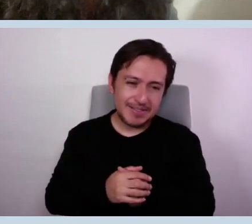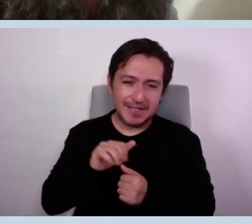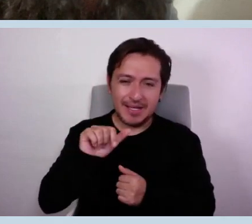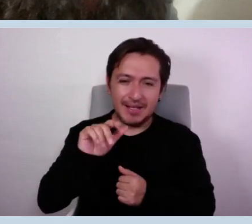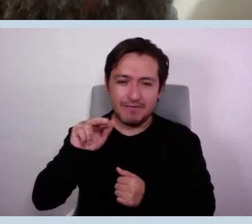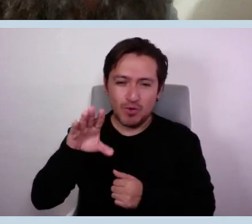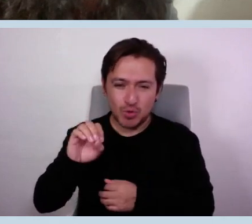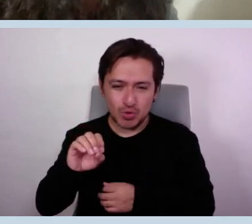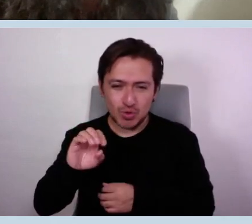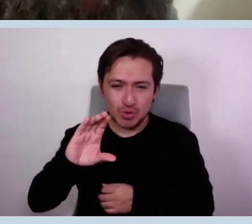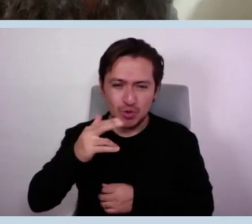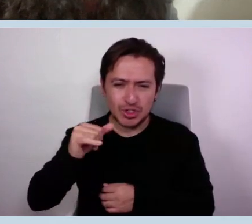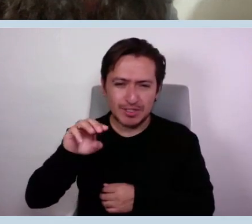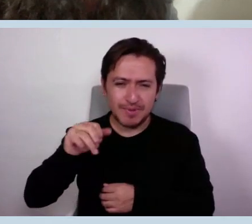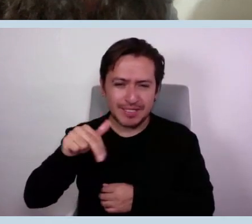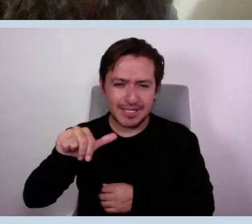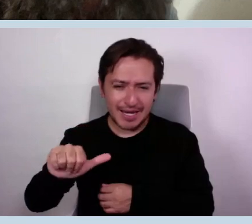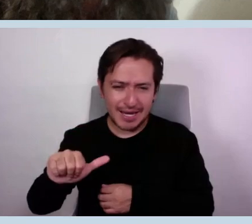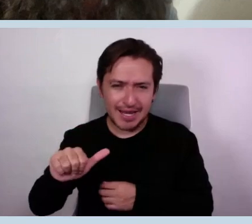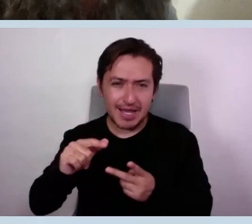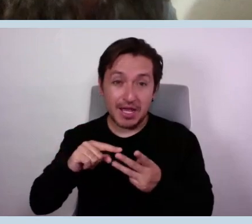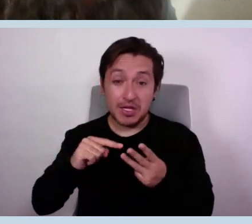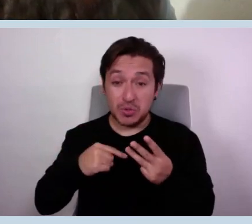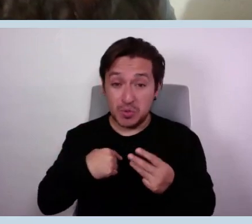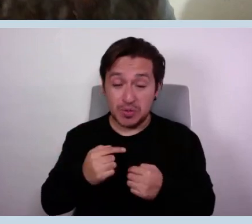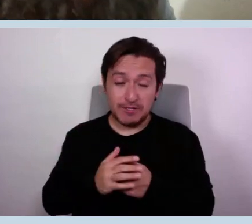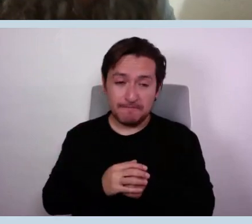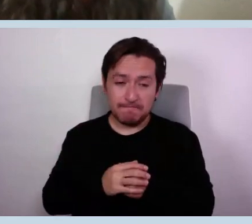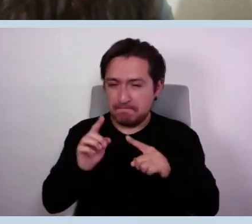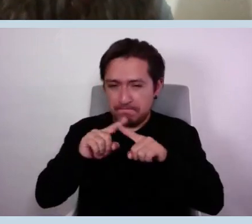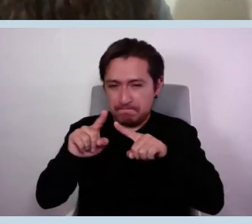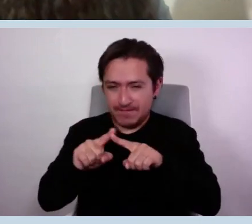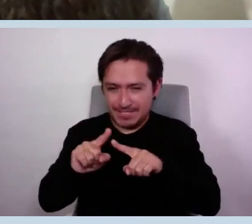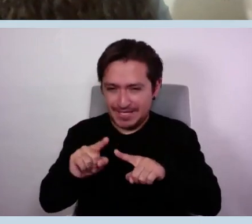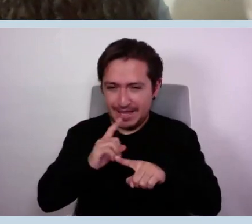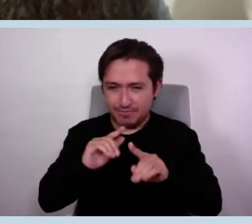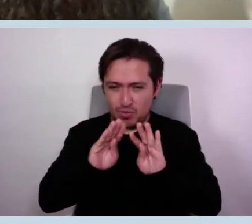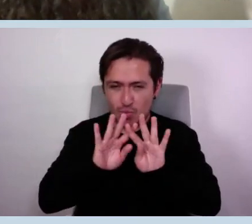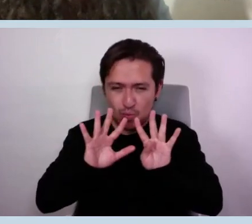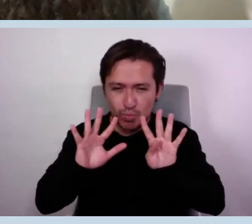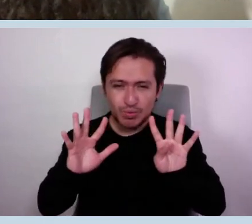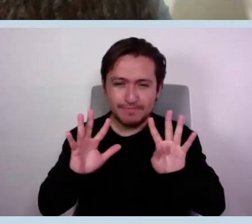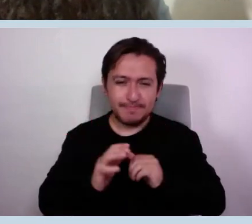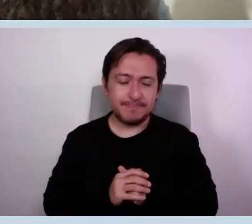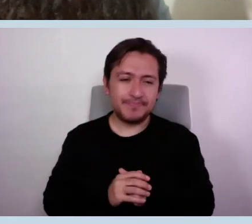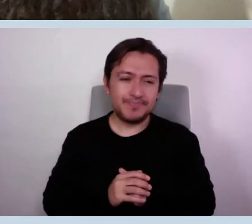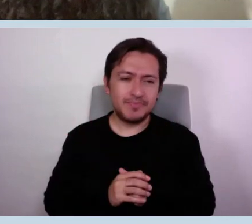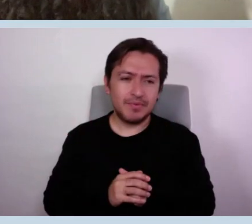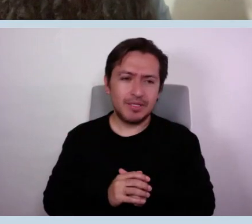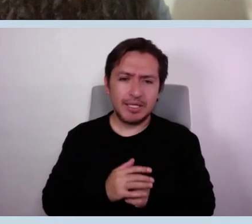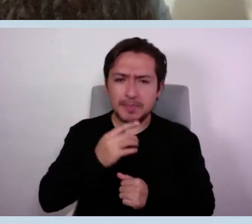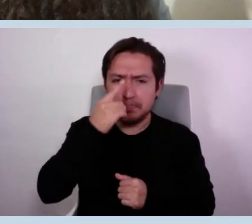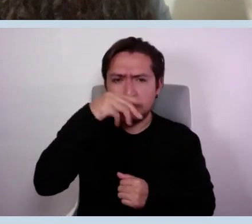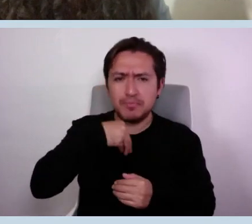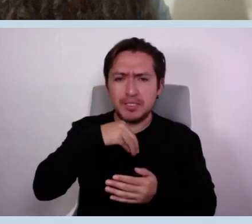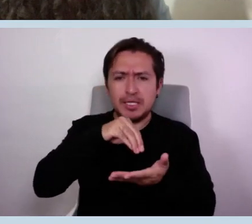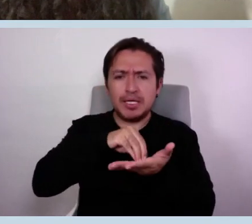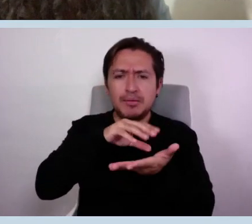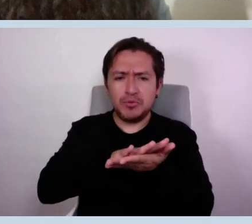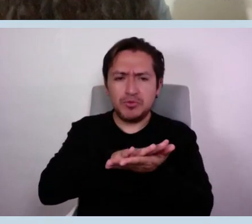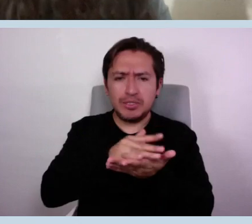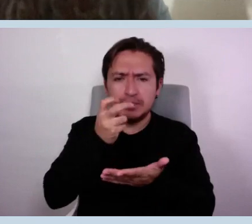todo yo eh Y entonces entonces para mí pues apuntes ha sido eso